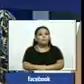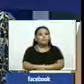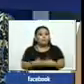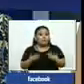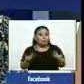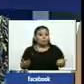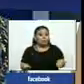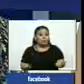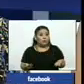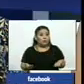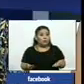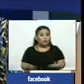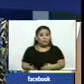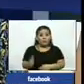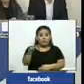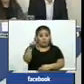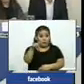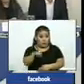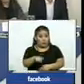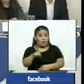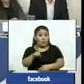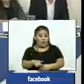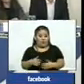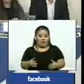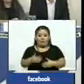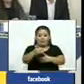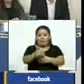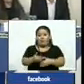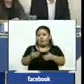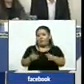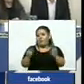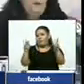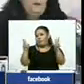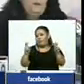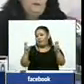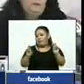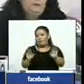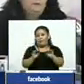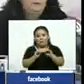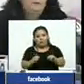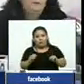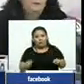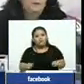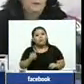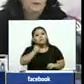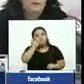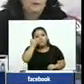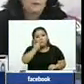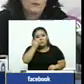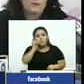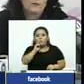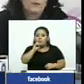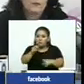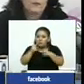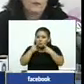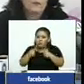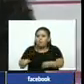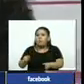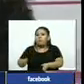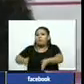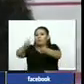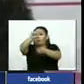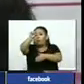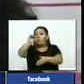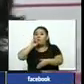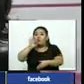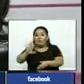Y hoy la Red para la Infancia y la Adolescencia se pronunció en contra de la resolución de la Cámara Primero de lo Penal que